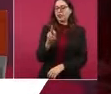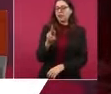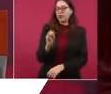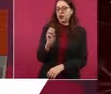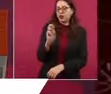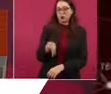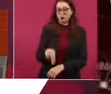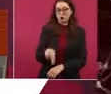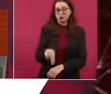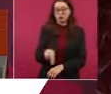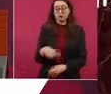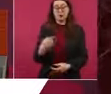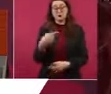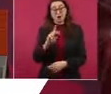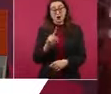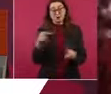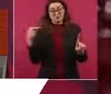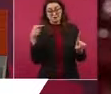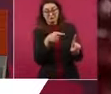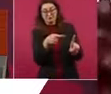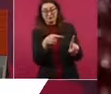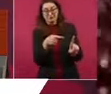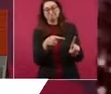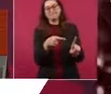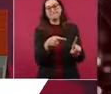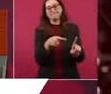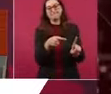caso de Nicaragua,